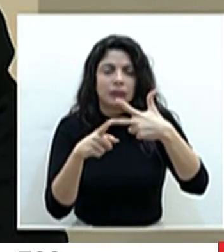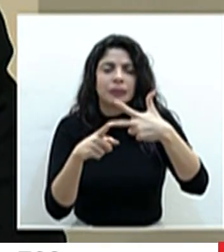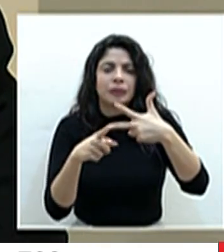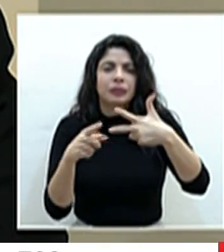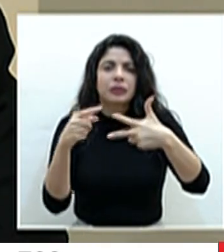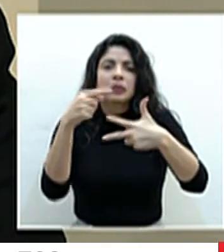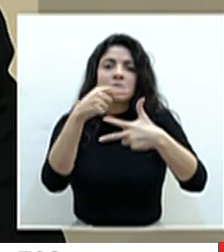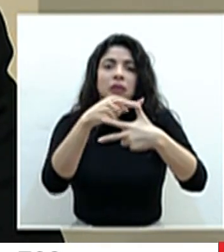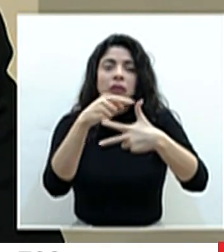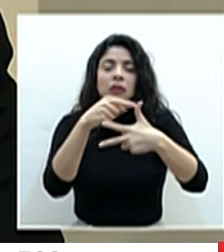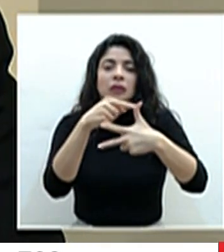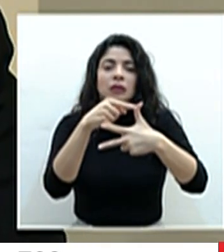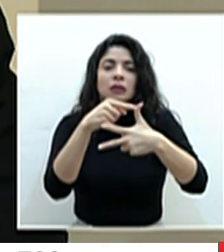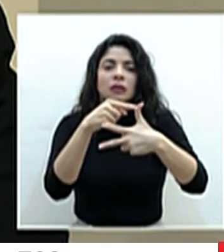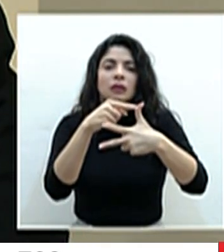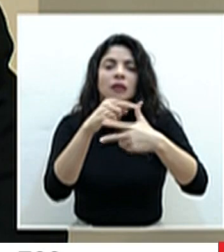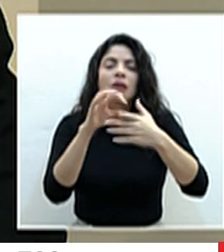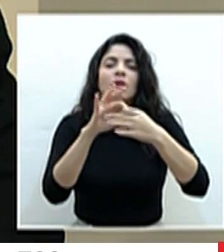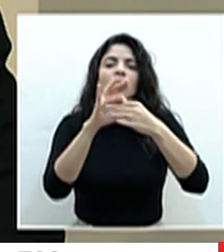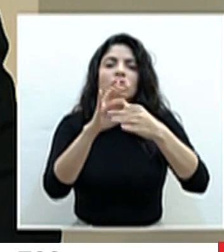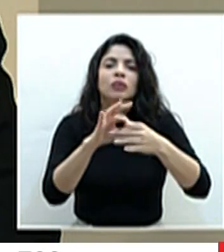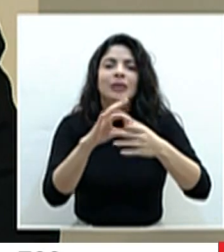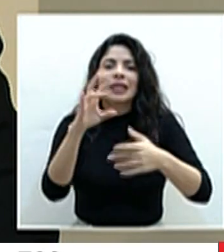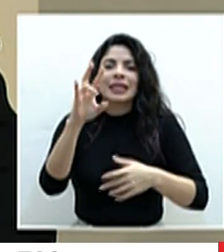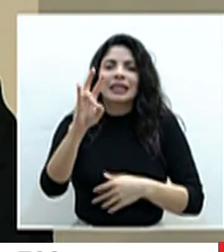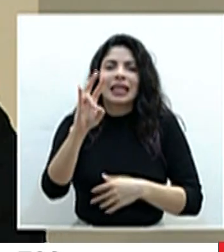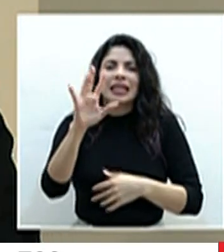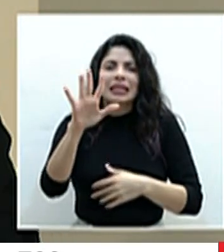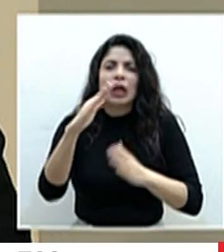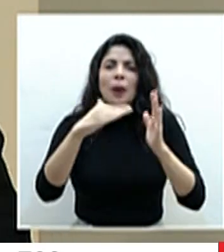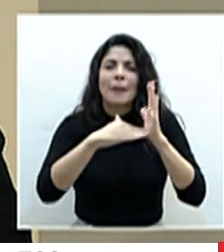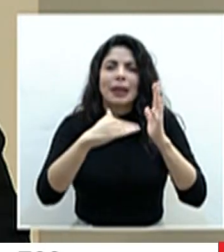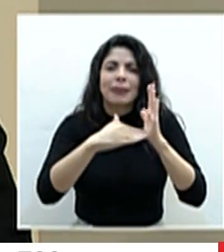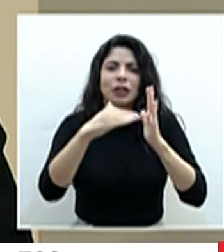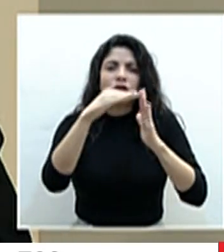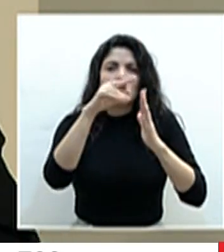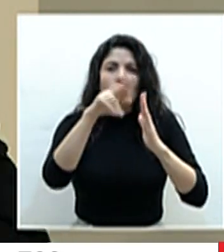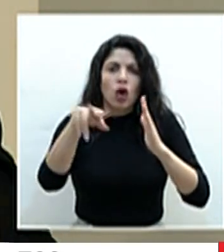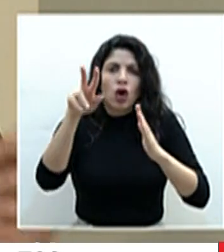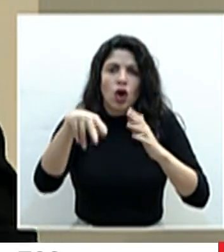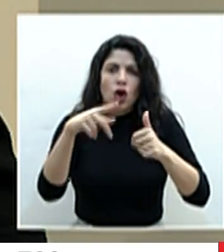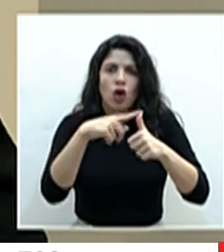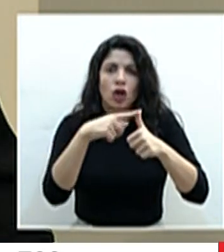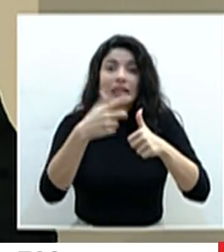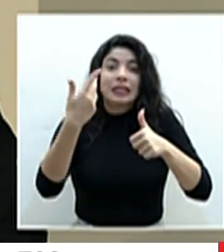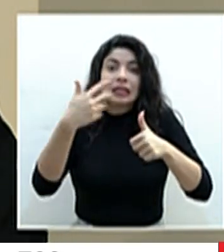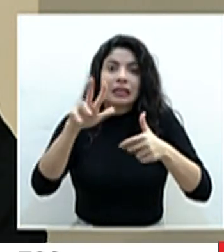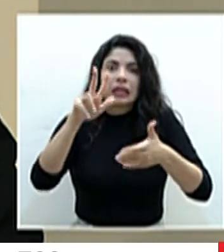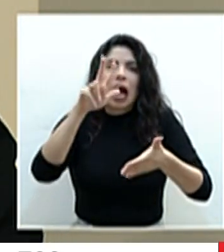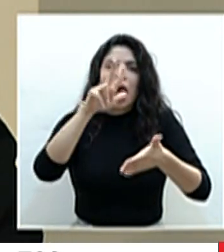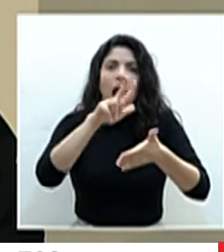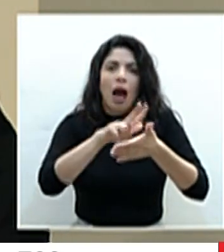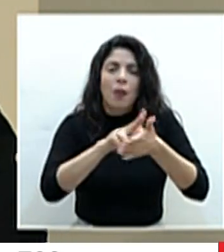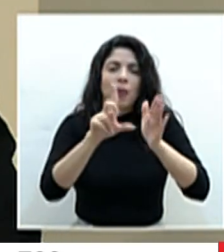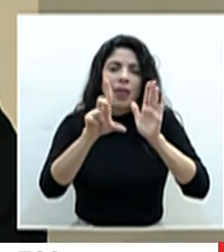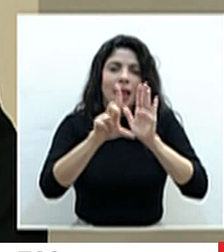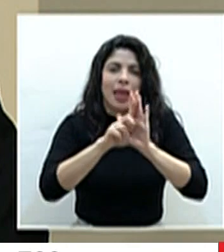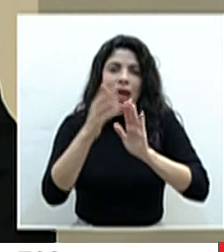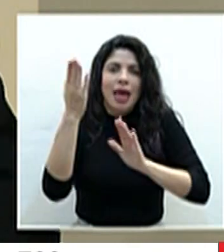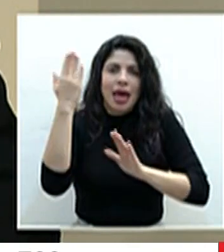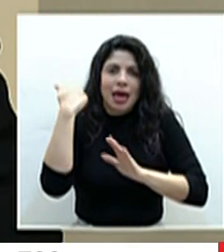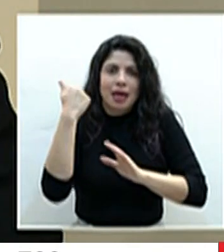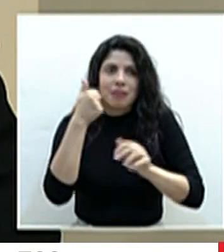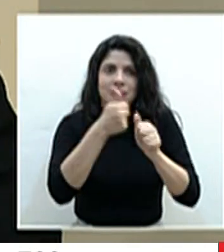un componente que eran los 75.000 millones de colones ya aprobados antes en una ley por los